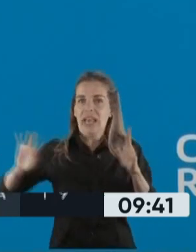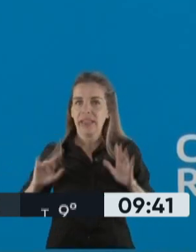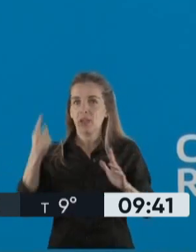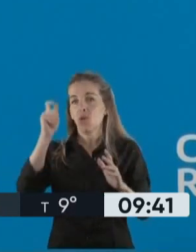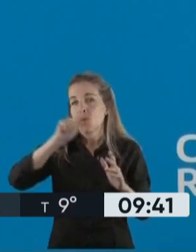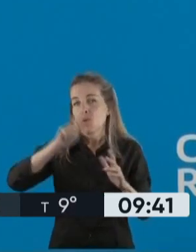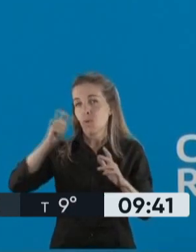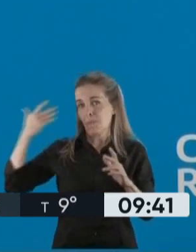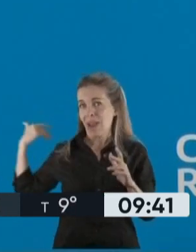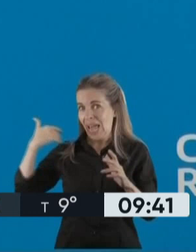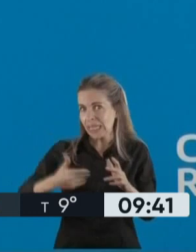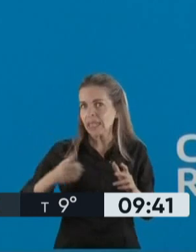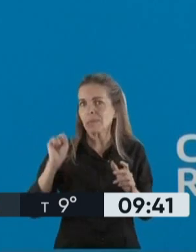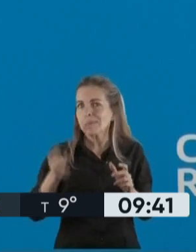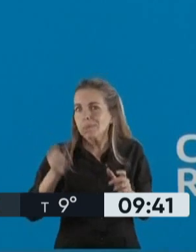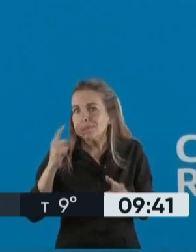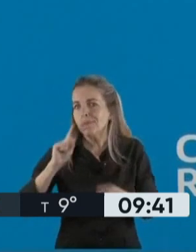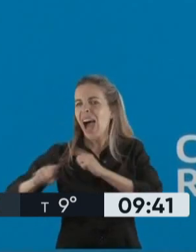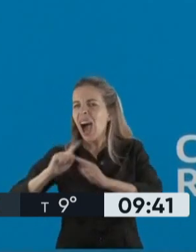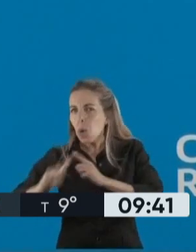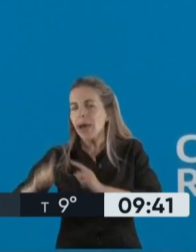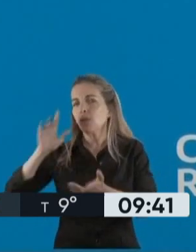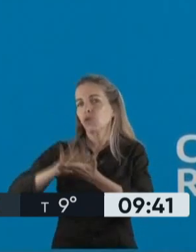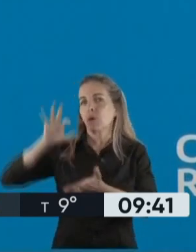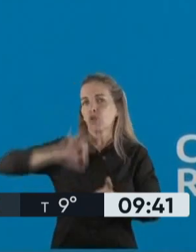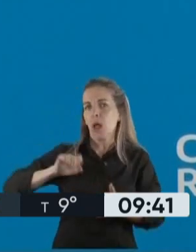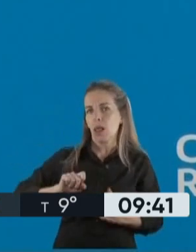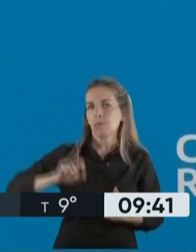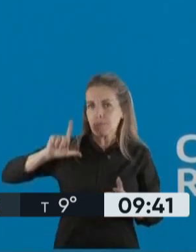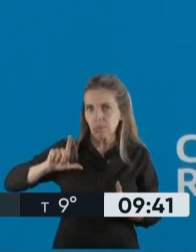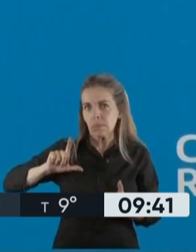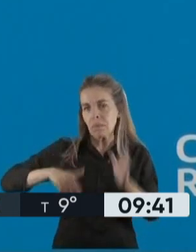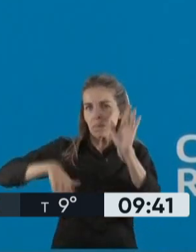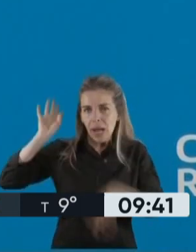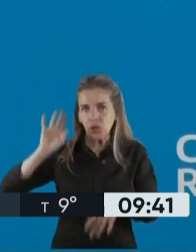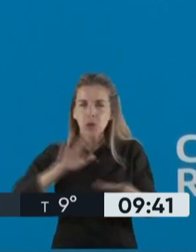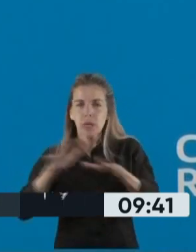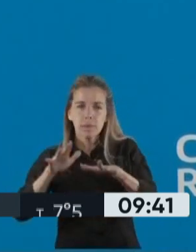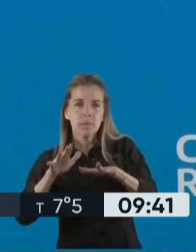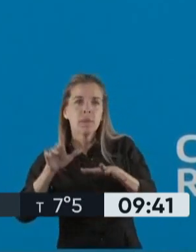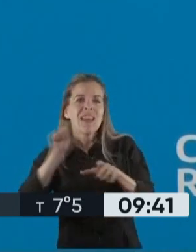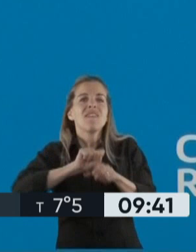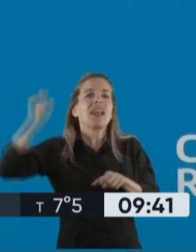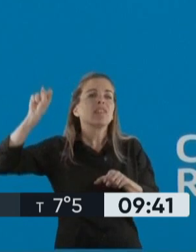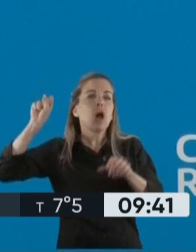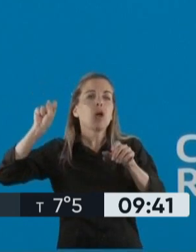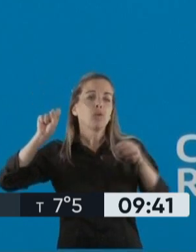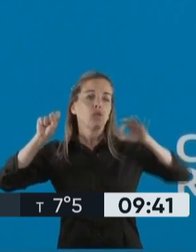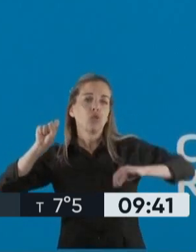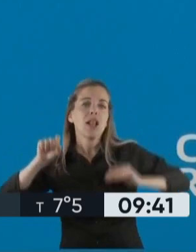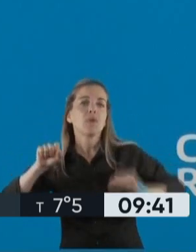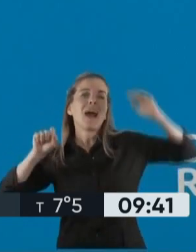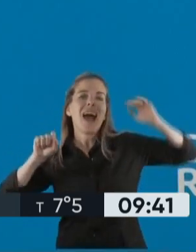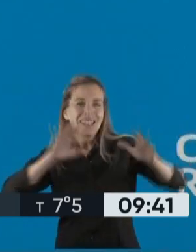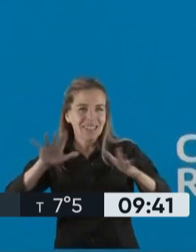por las paritarias, que tuvieron realmente unos cierres paritarios muy importantes, la mayoría de ellos por encima de la inflación, pero además ya tenemos